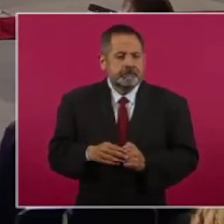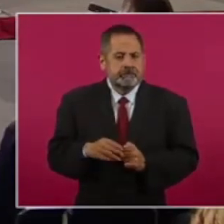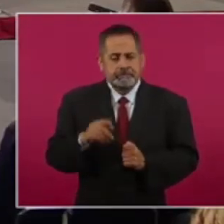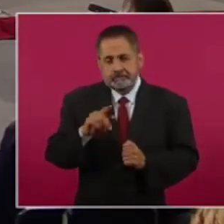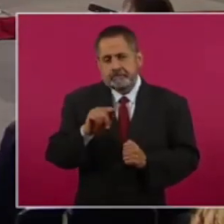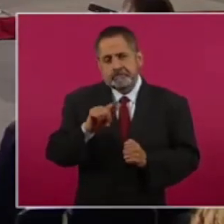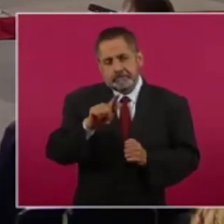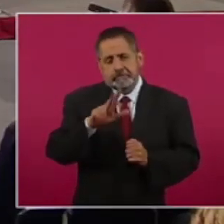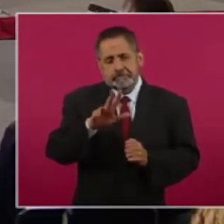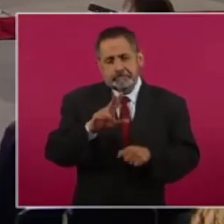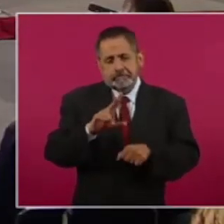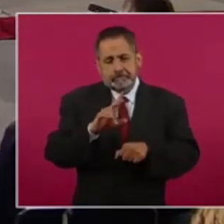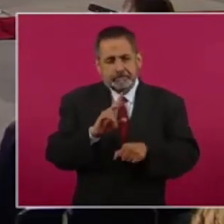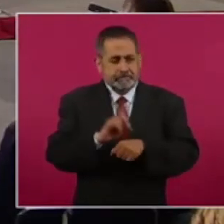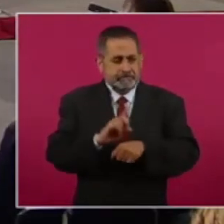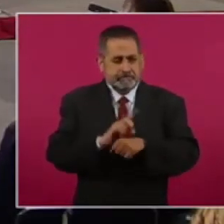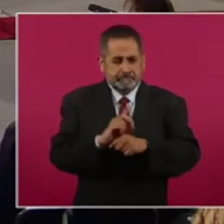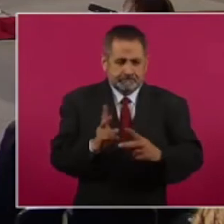robados,